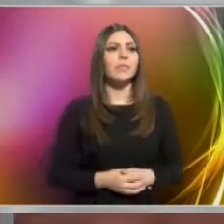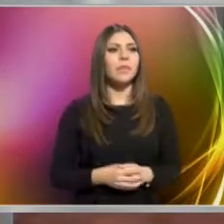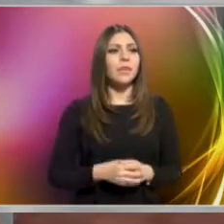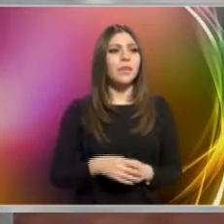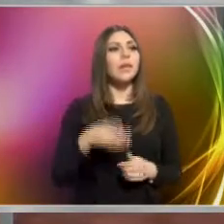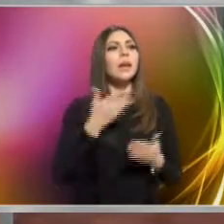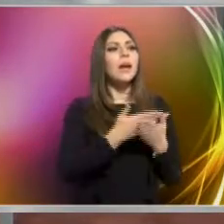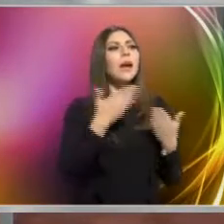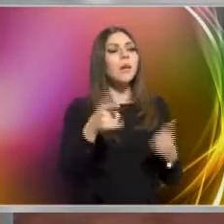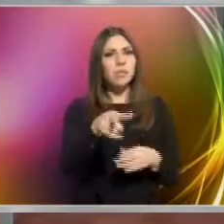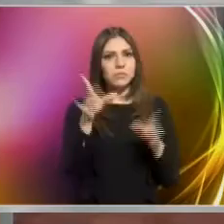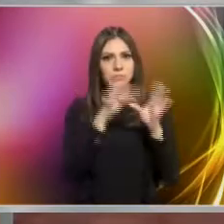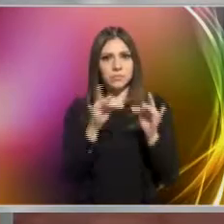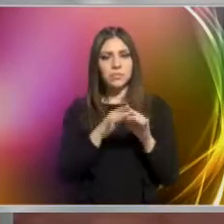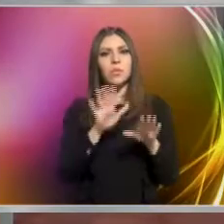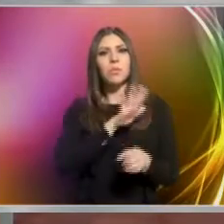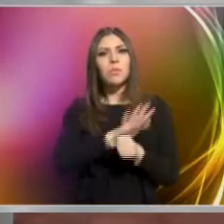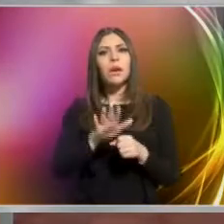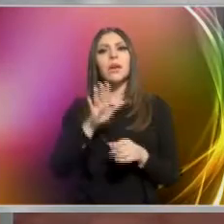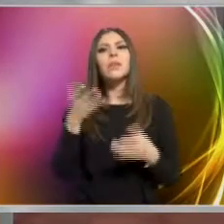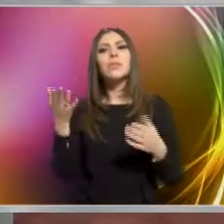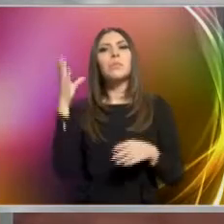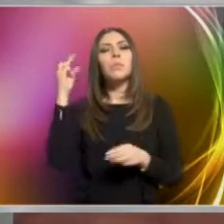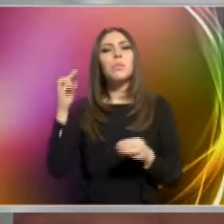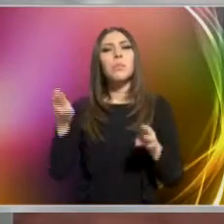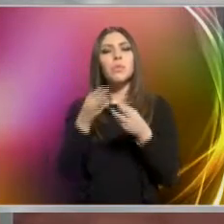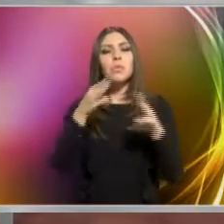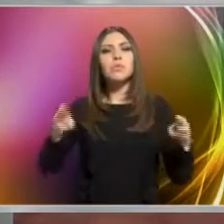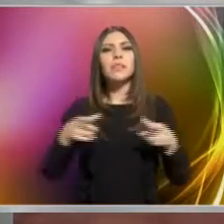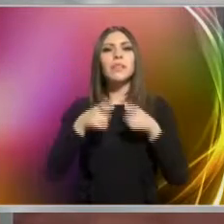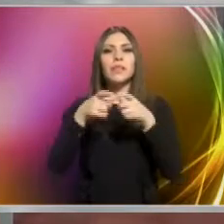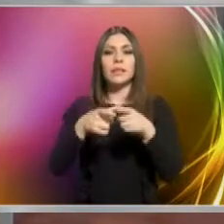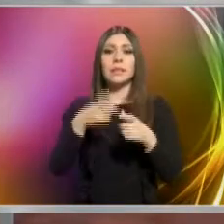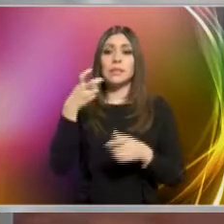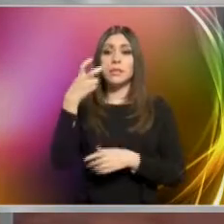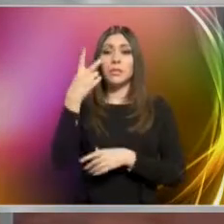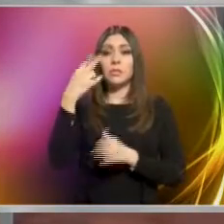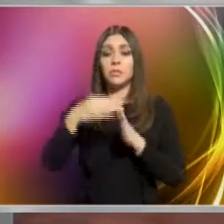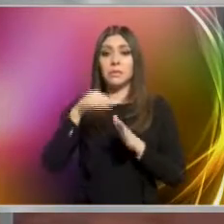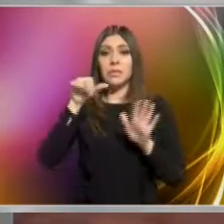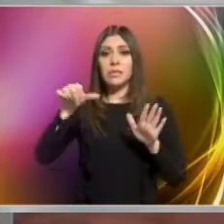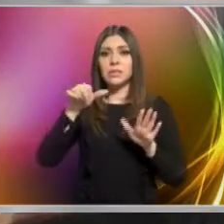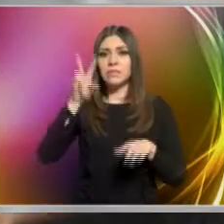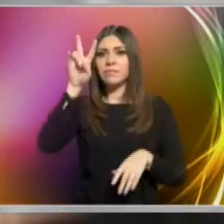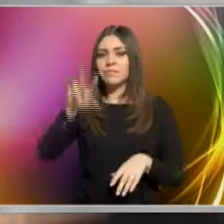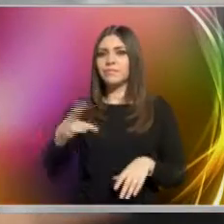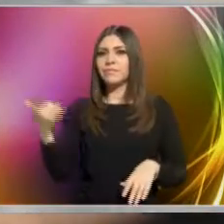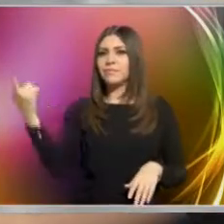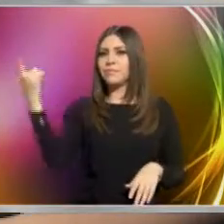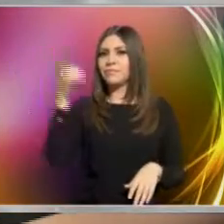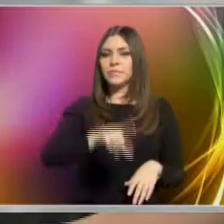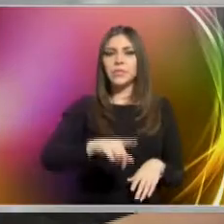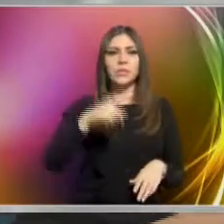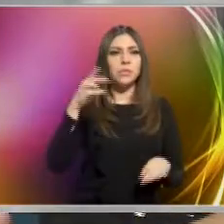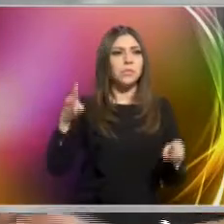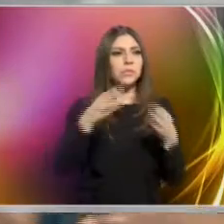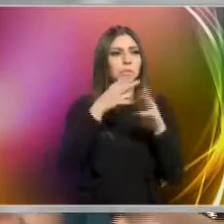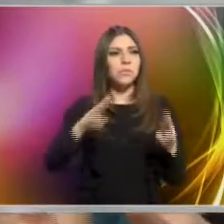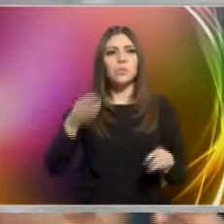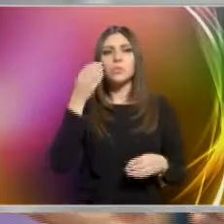ver. Discos. Exactamente, recapitulemos. 2016 fue un año terrible para la música, se llevó a muchos